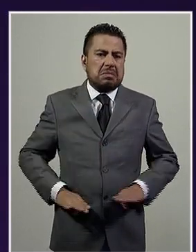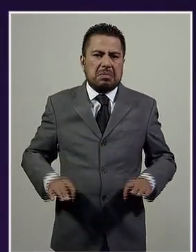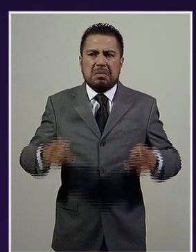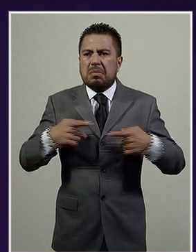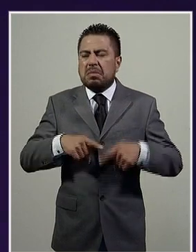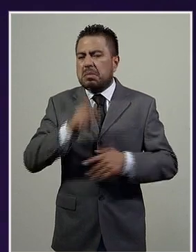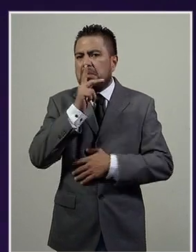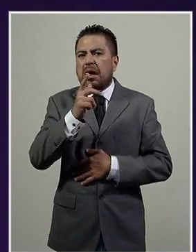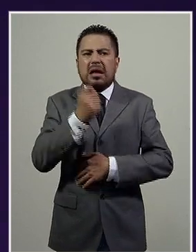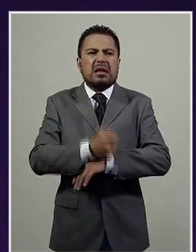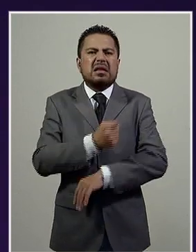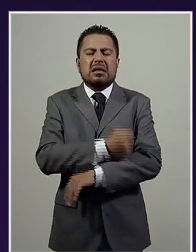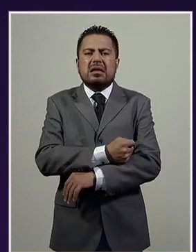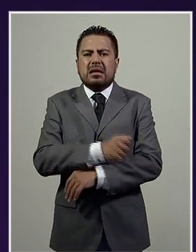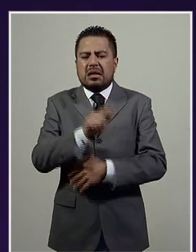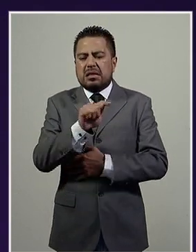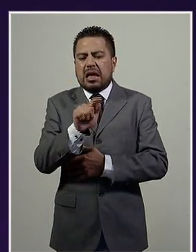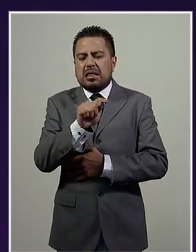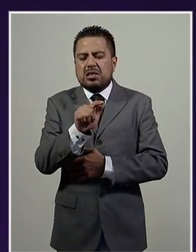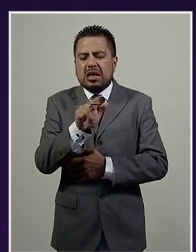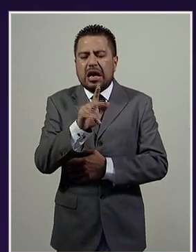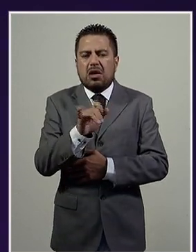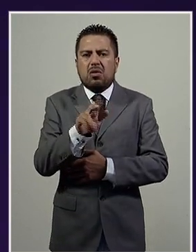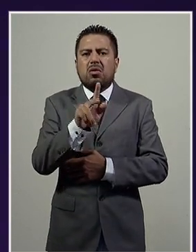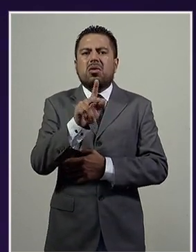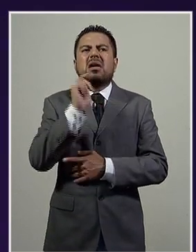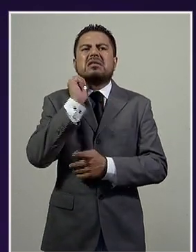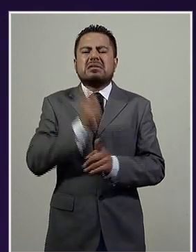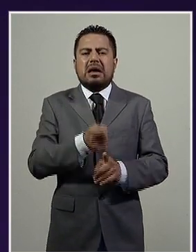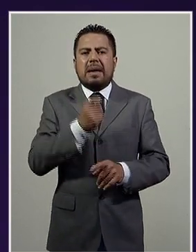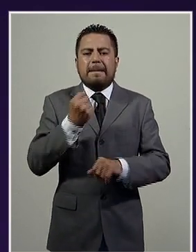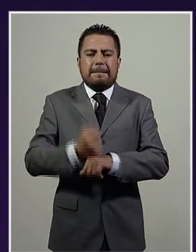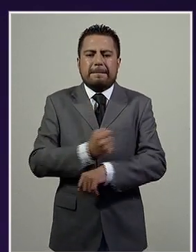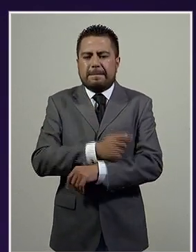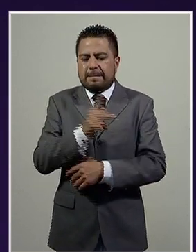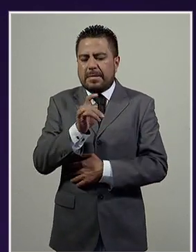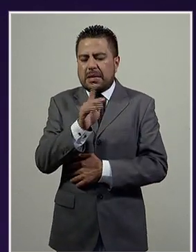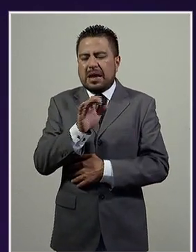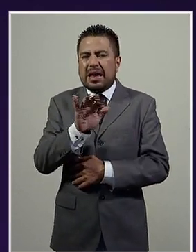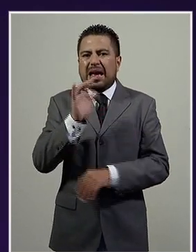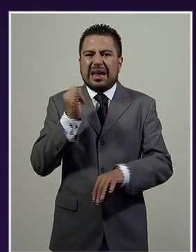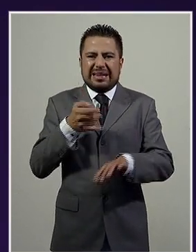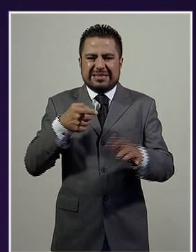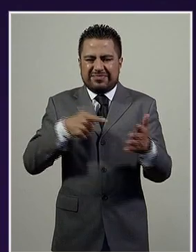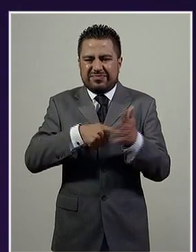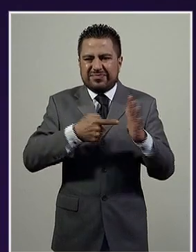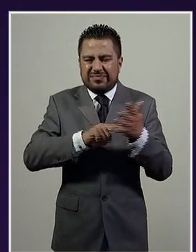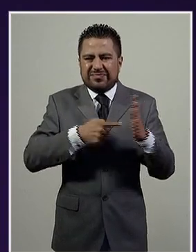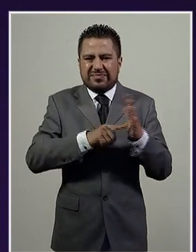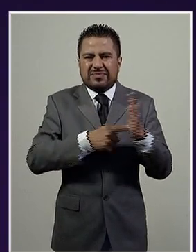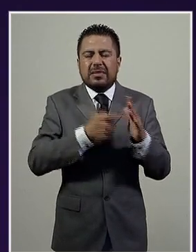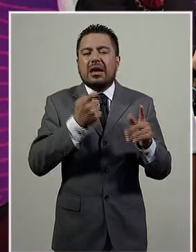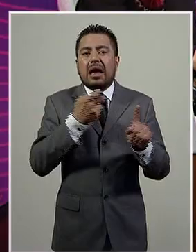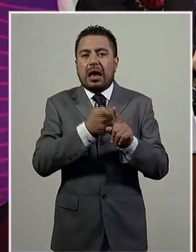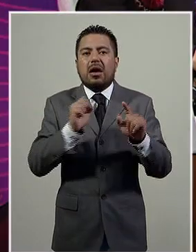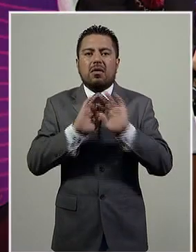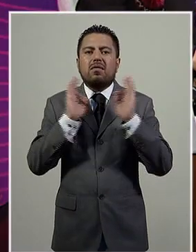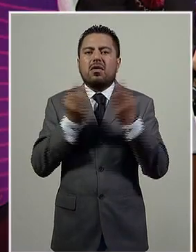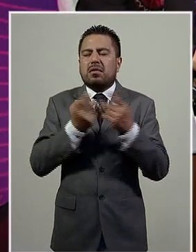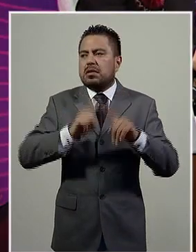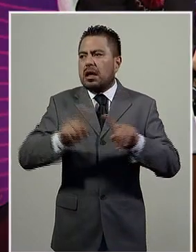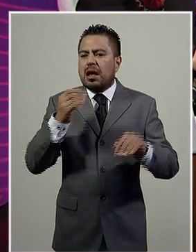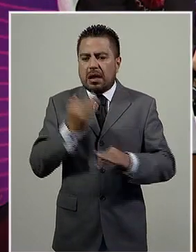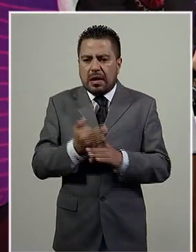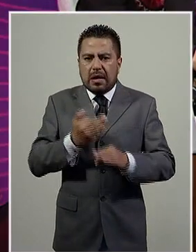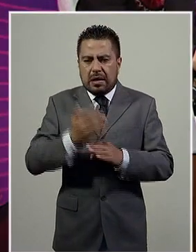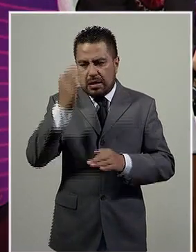la palabra tatuaje viene del tatau, ¿no? Porque tal cual tatau significa picar. Entonces era una forma distinta como lo conocemos